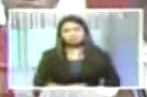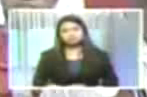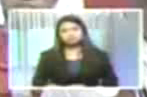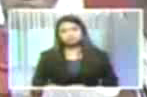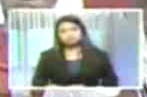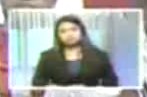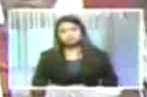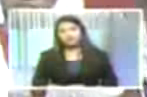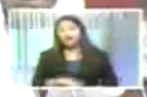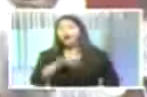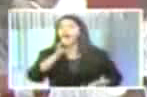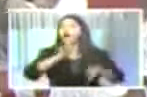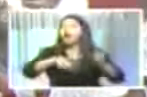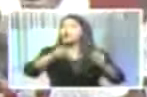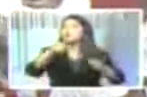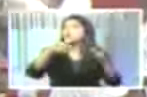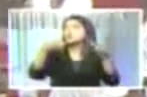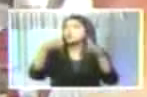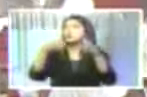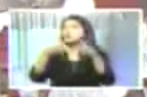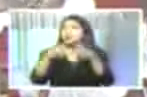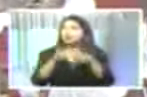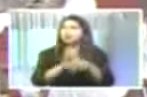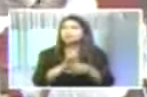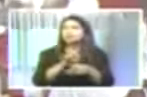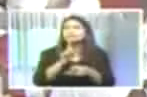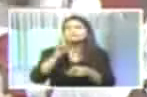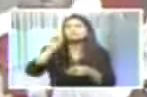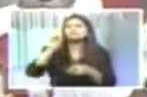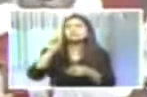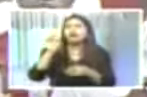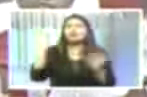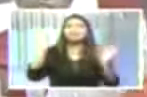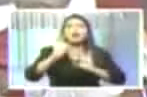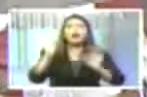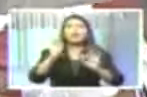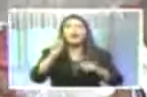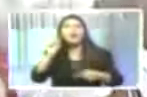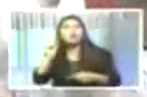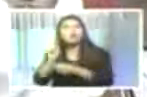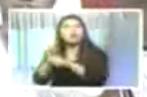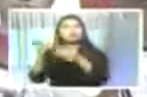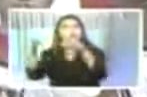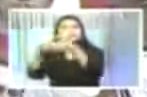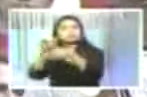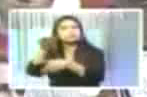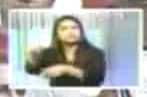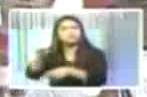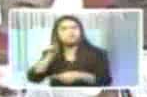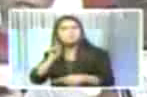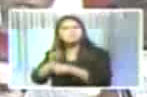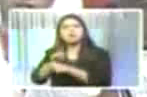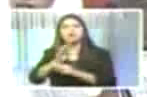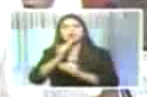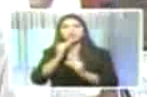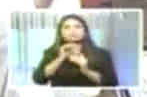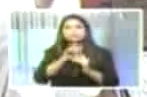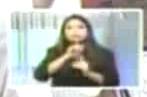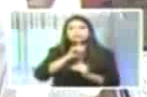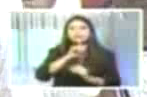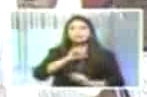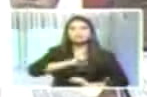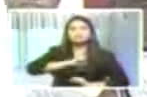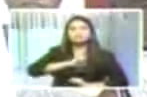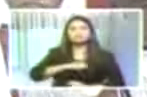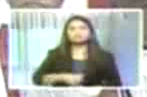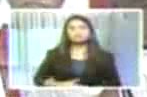Y algunos sindicatos no se atreven a levantar una palabra contra esa gente.